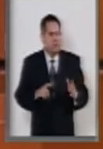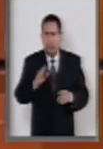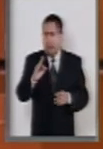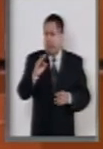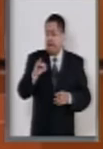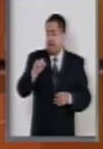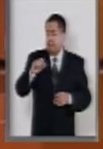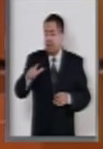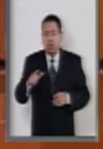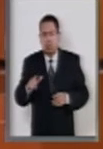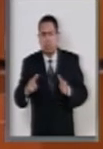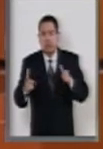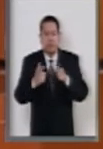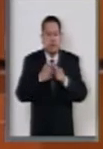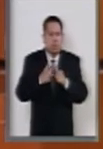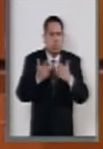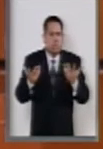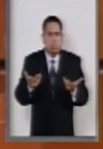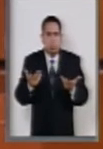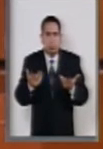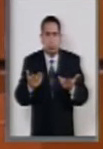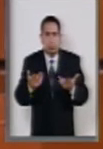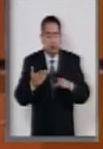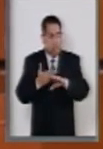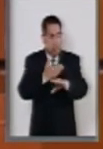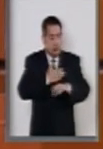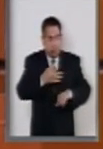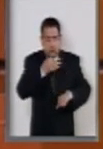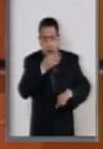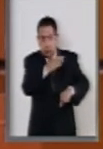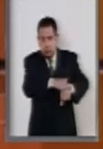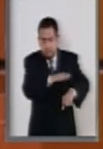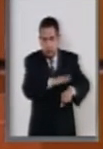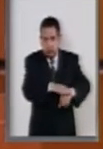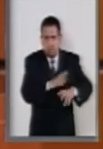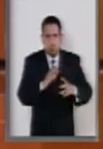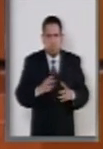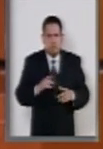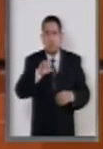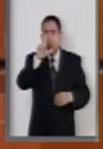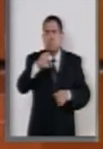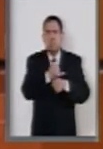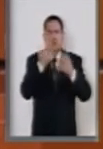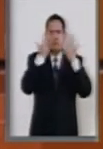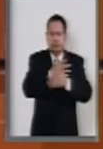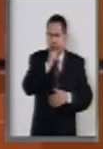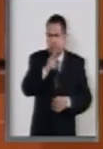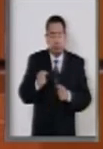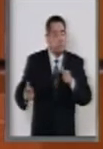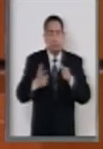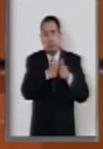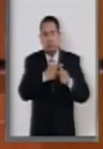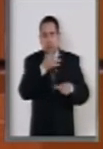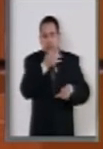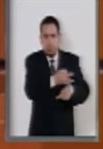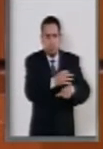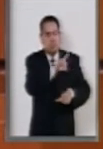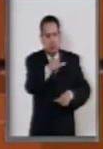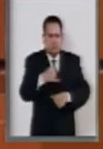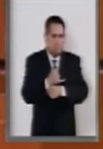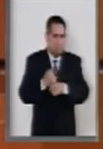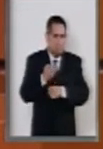fiscal sin que esta previamente sea notificada. Es por eso que proponemos que dicha fracción